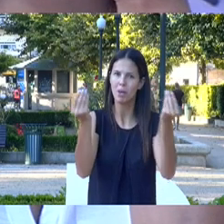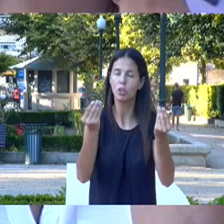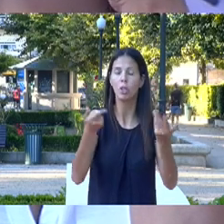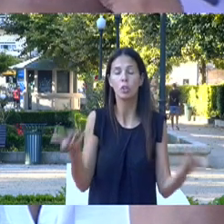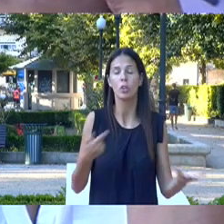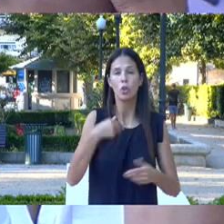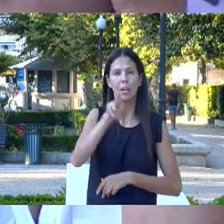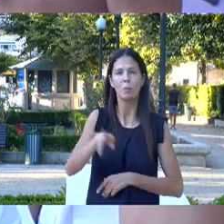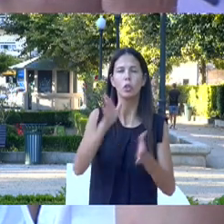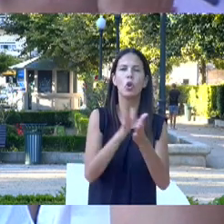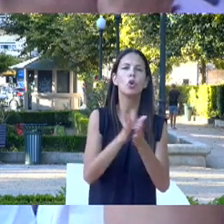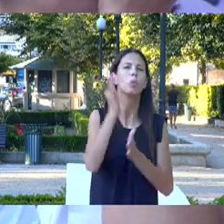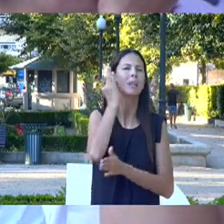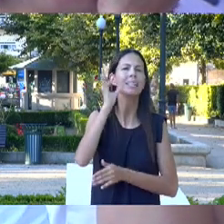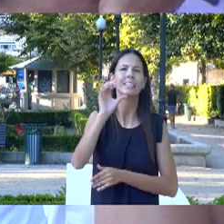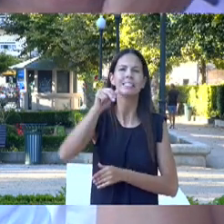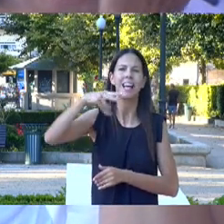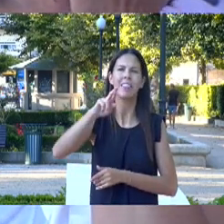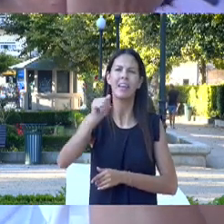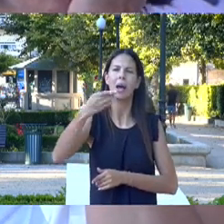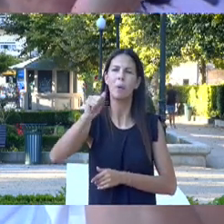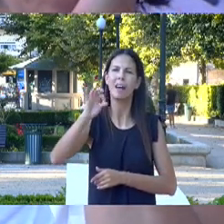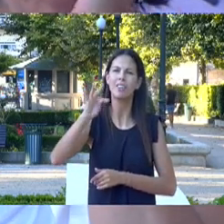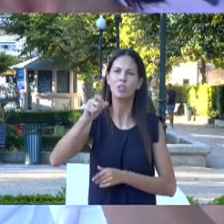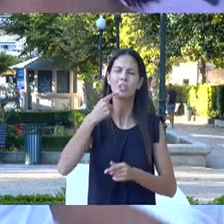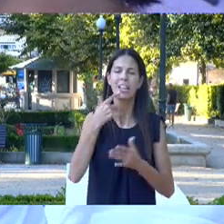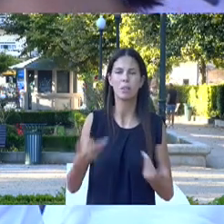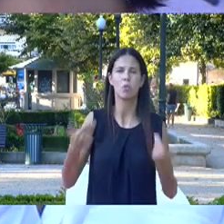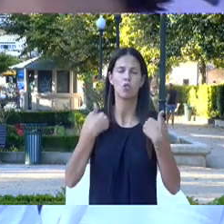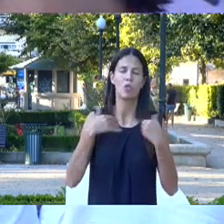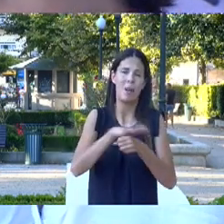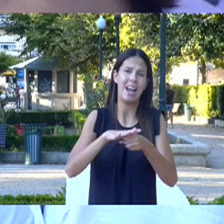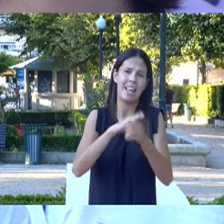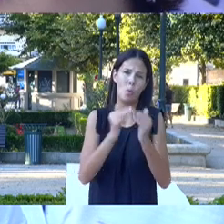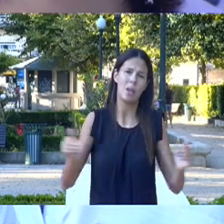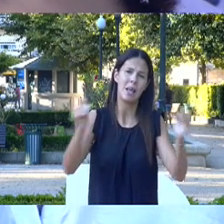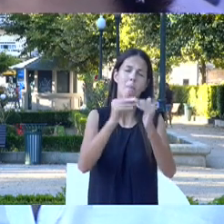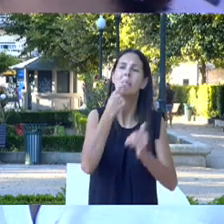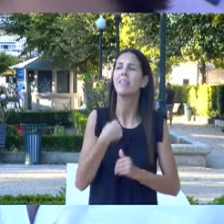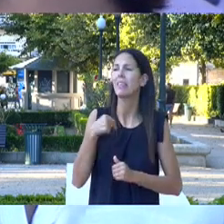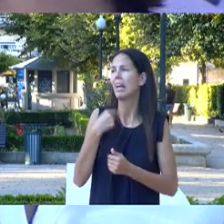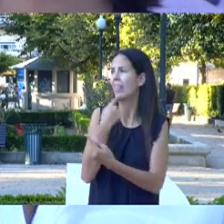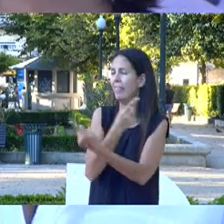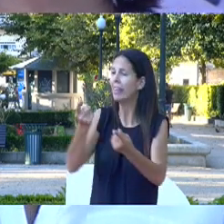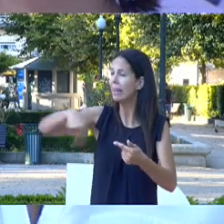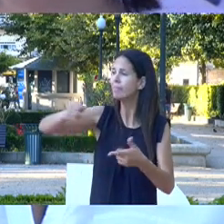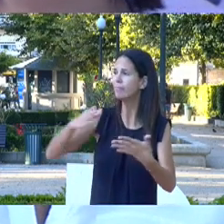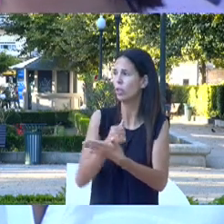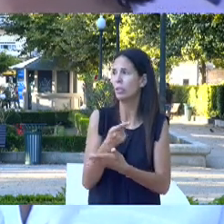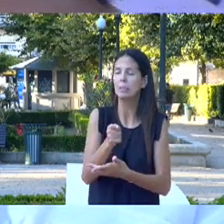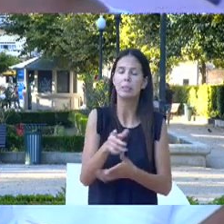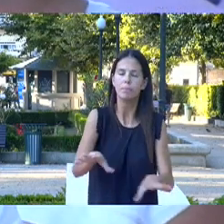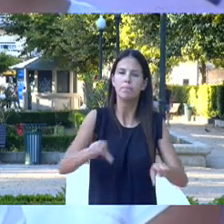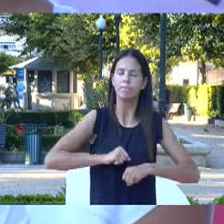Repito, a nosa compañeira Sandra Bastos, deputada encargada da área de igualdade, pois me dice que vos traslade hoxe aquí, que, ela asume